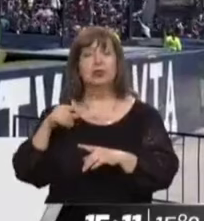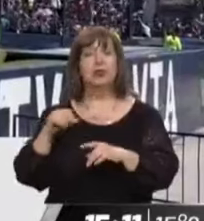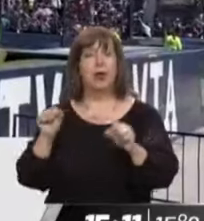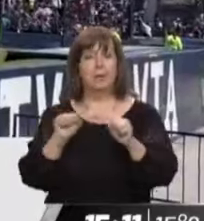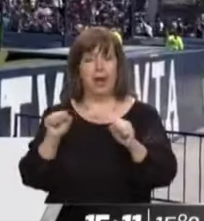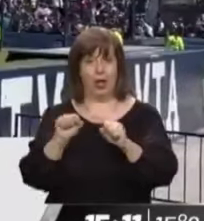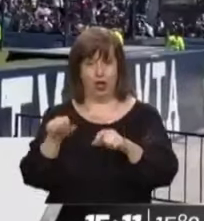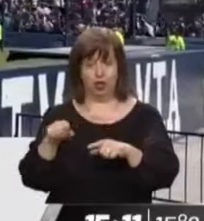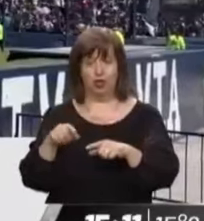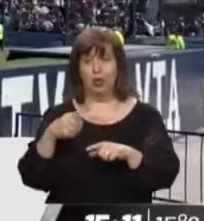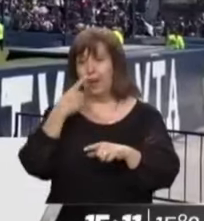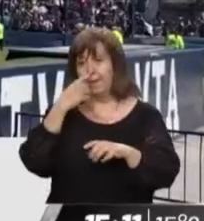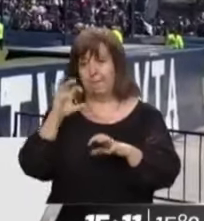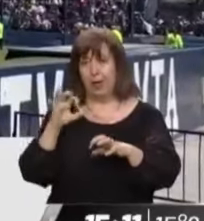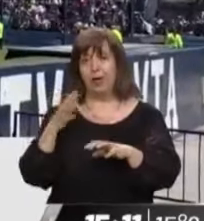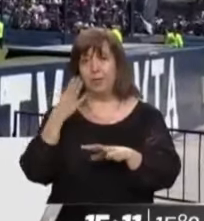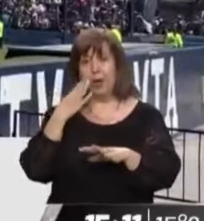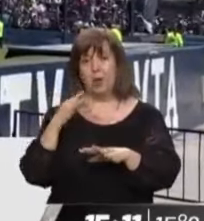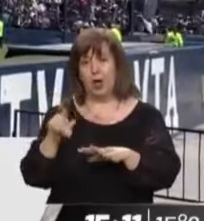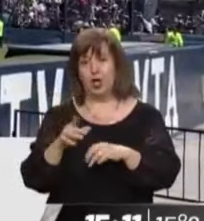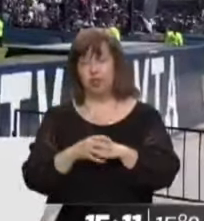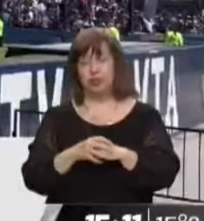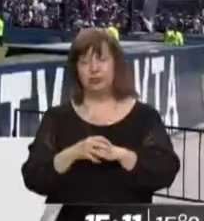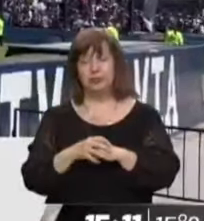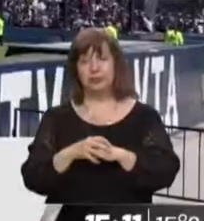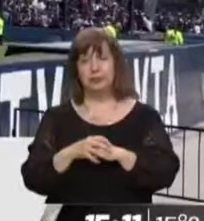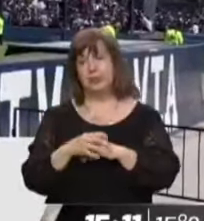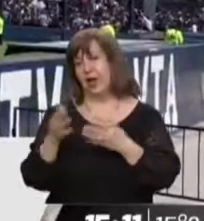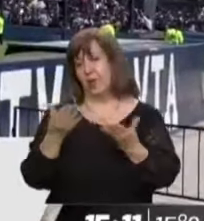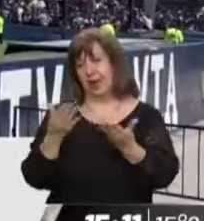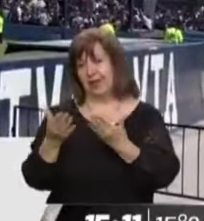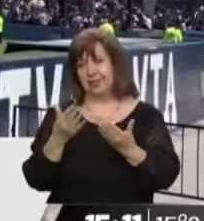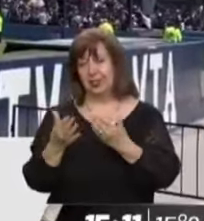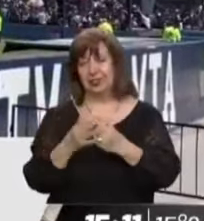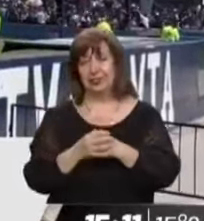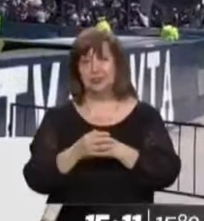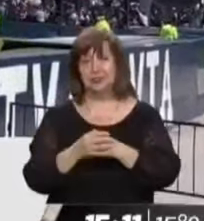Los teros son más malos que los perros, de verdad. Mirá, más malos que los perros.